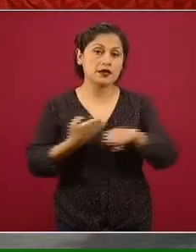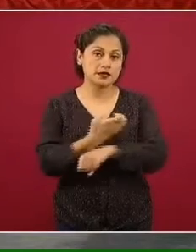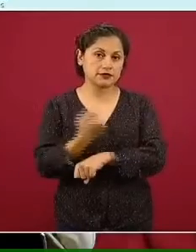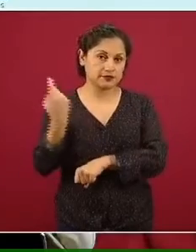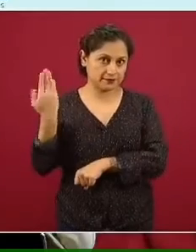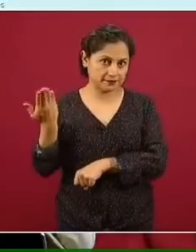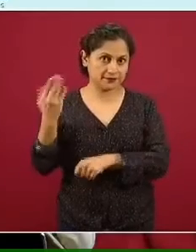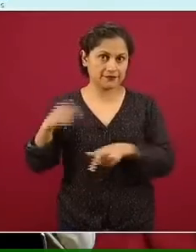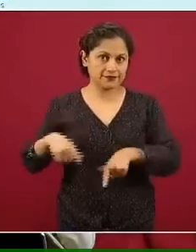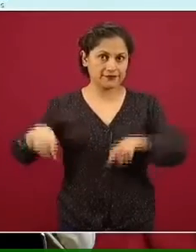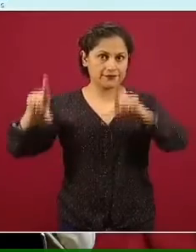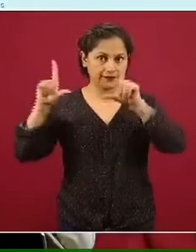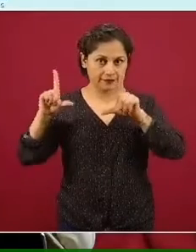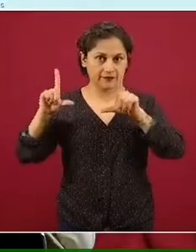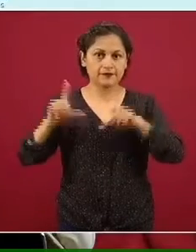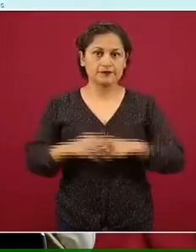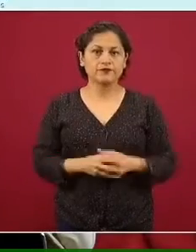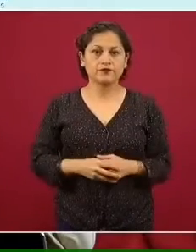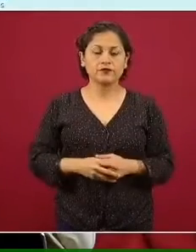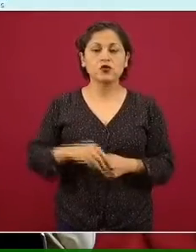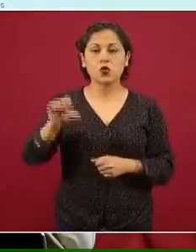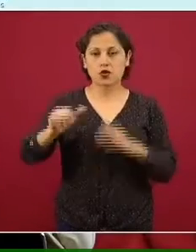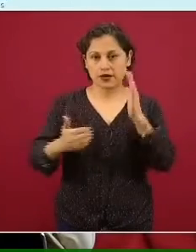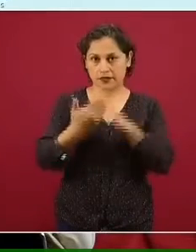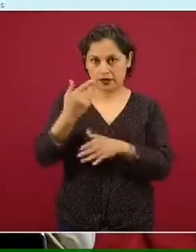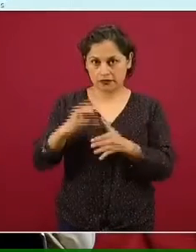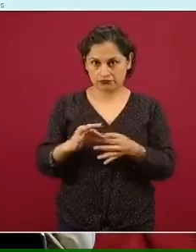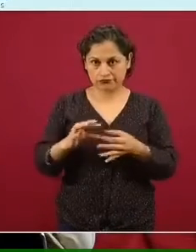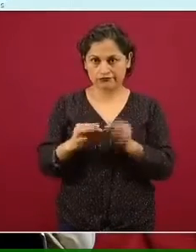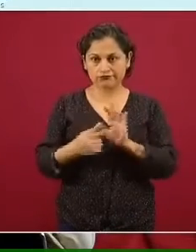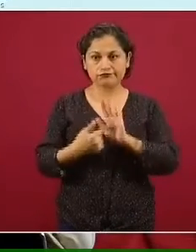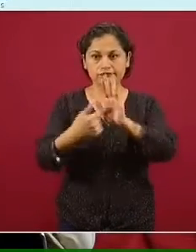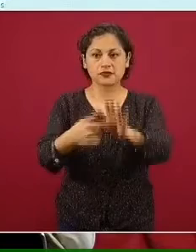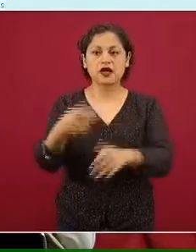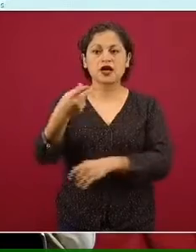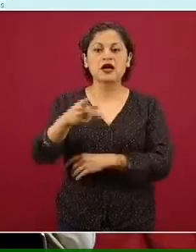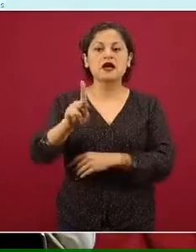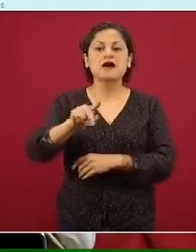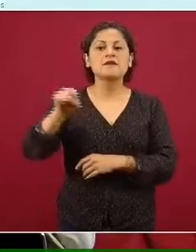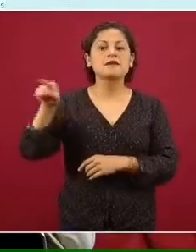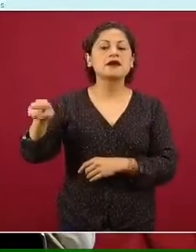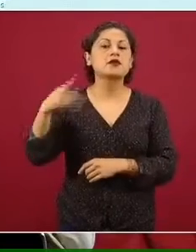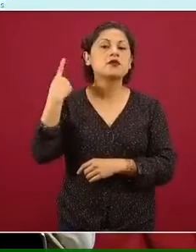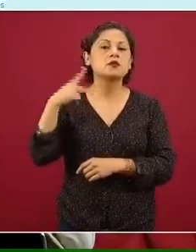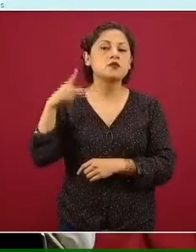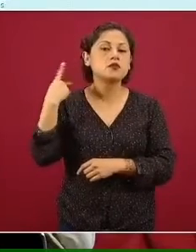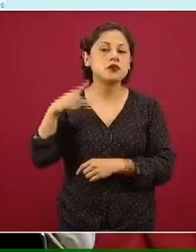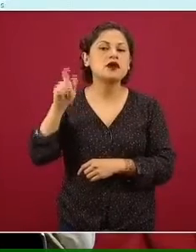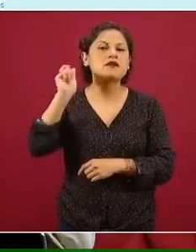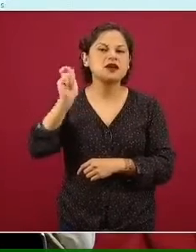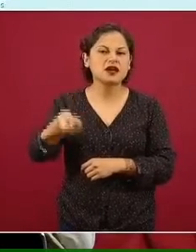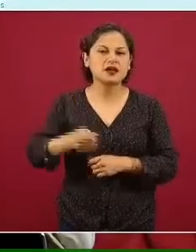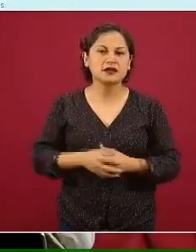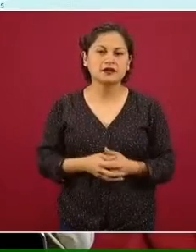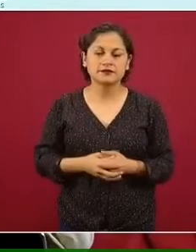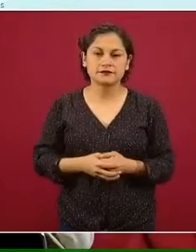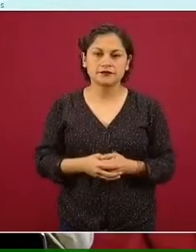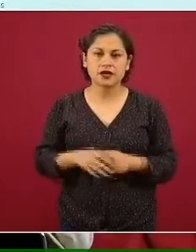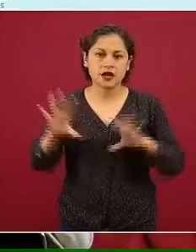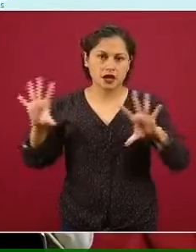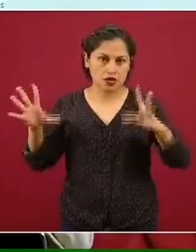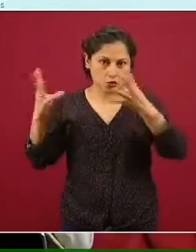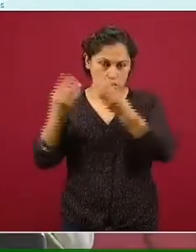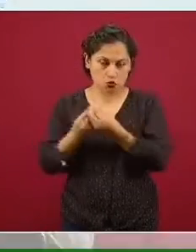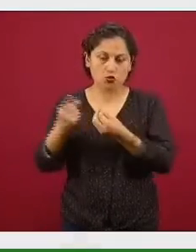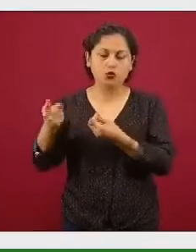acabamos de explicar en el panorama nacional, pero lo que podemos destacar específicamente para el estado de Puebla, vean cómo las barras totales,